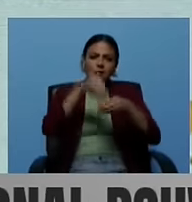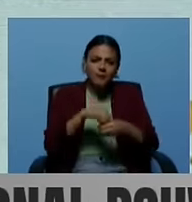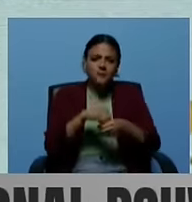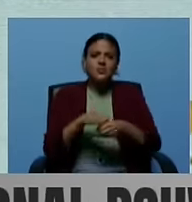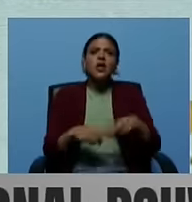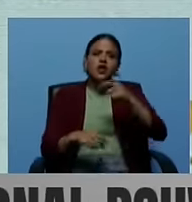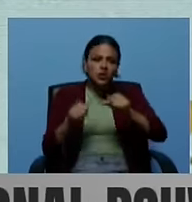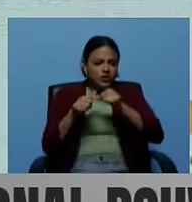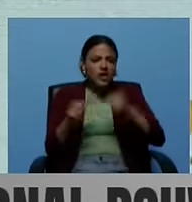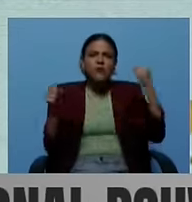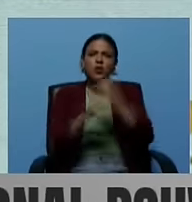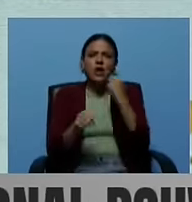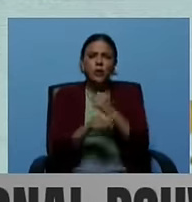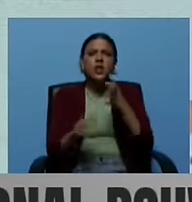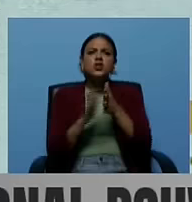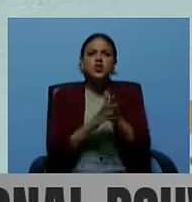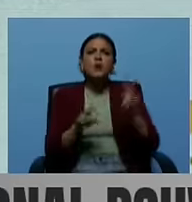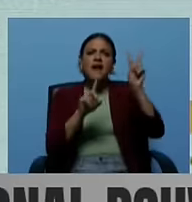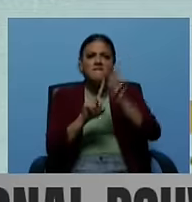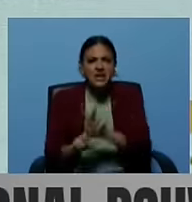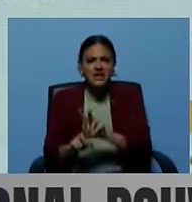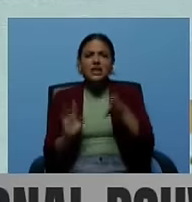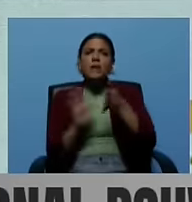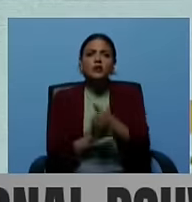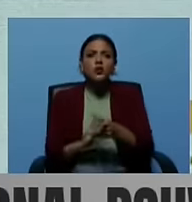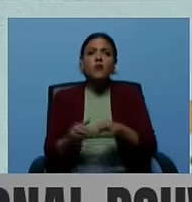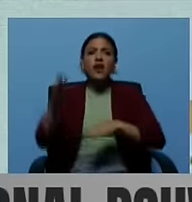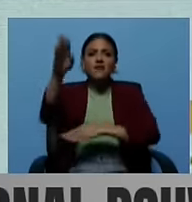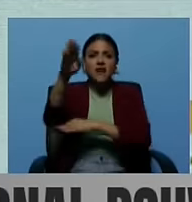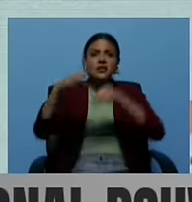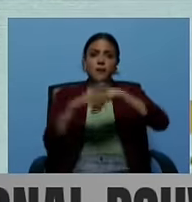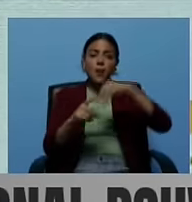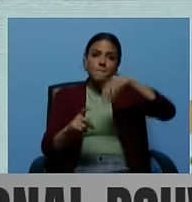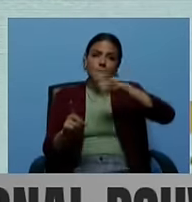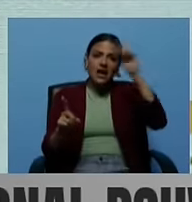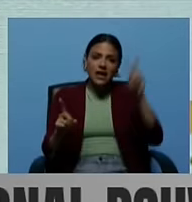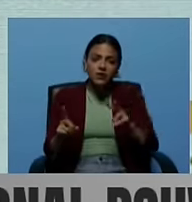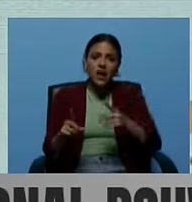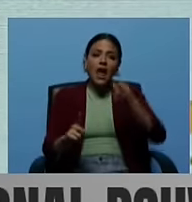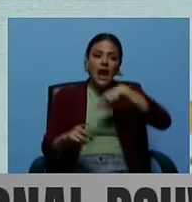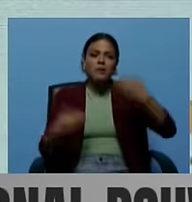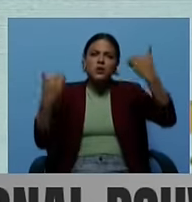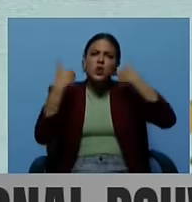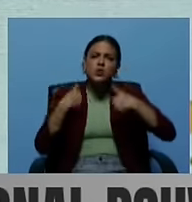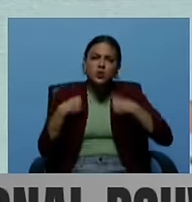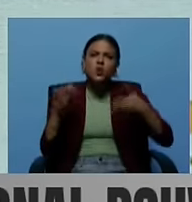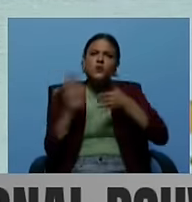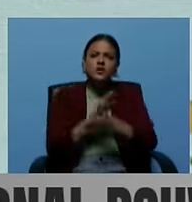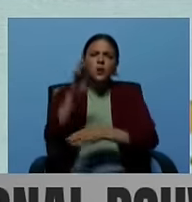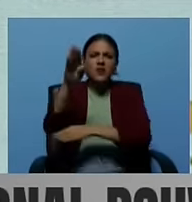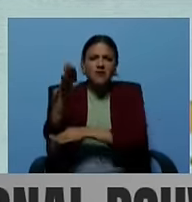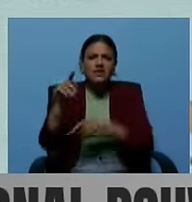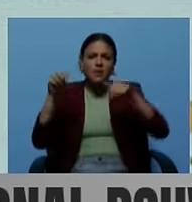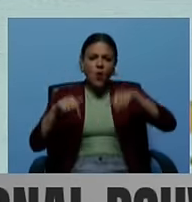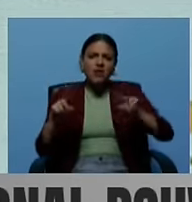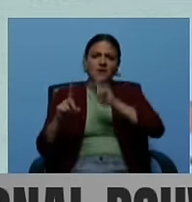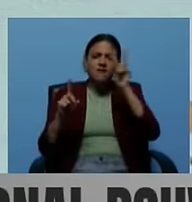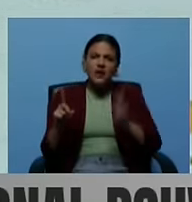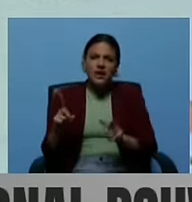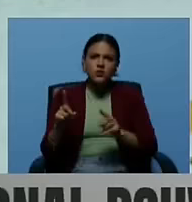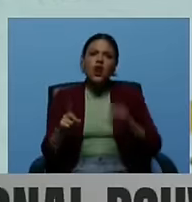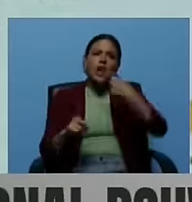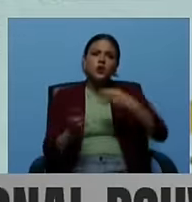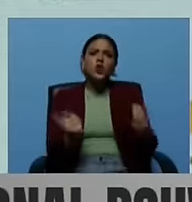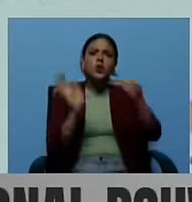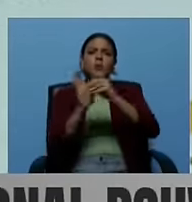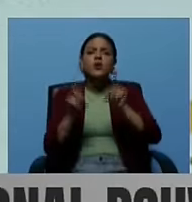en el tema de las víctimas del fascismo en Venezuela. Las víctimas del fascismo en Venezuela. Hay que ponerle rostro